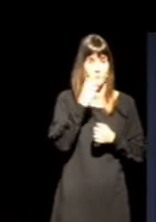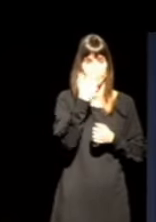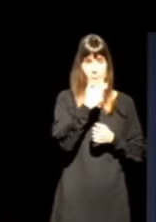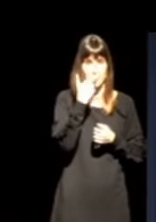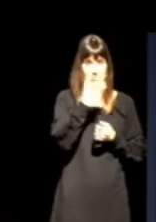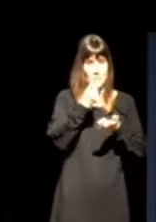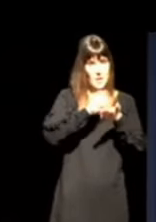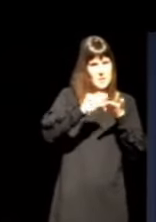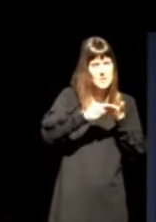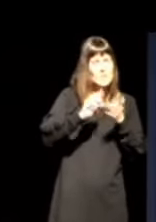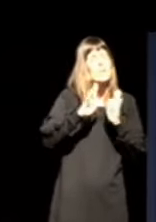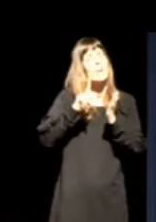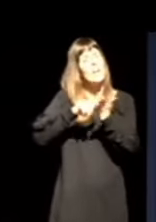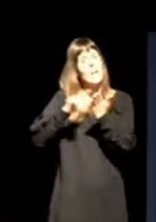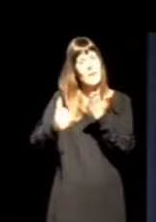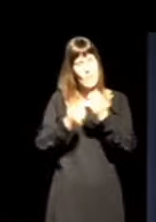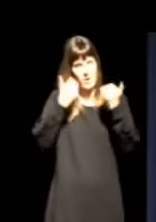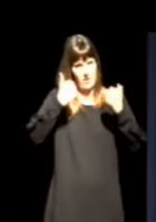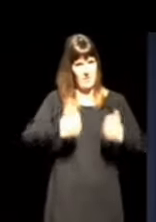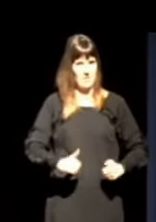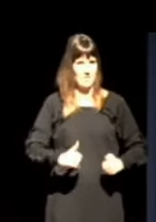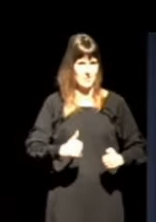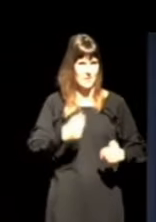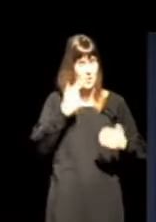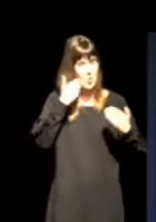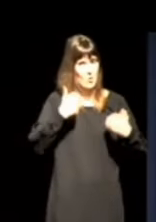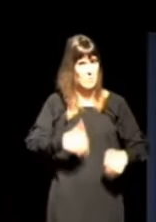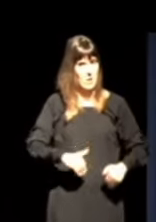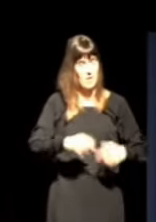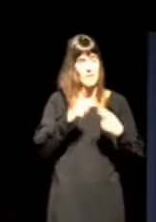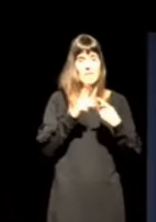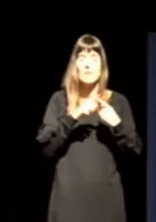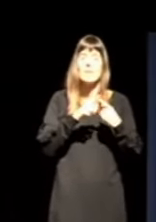corporal, que es simbólico. El primer lenguaje